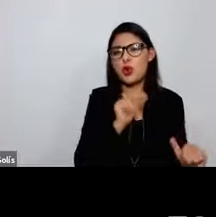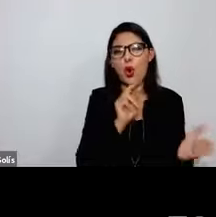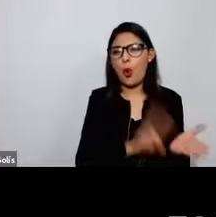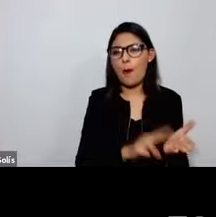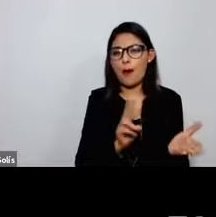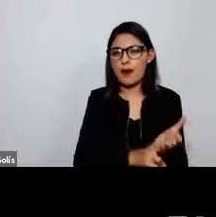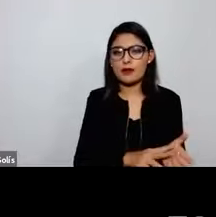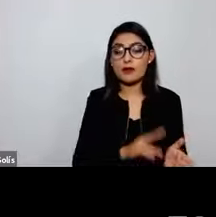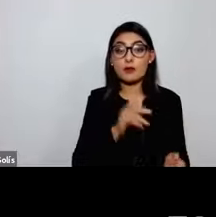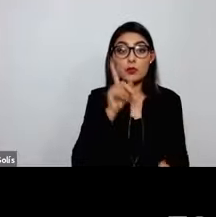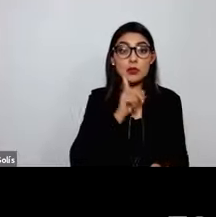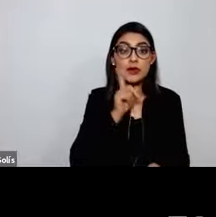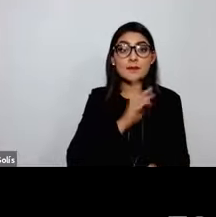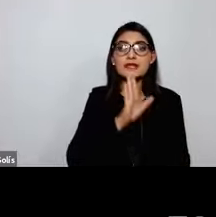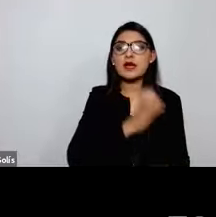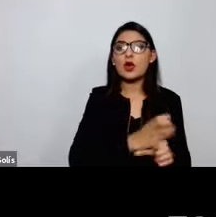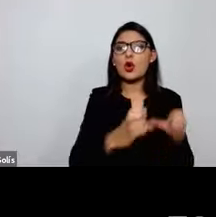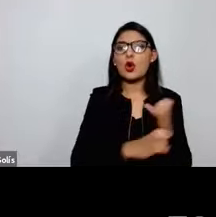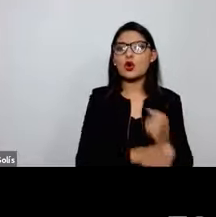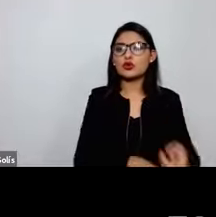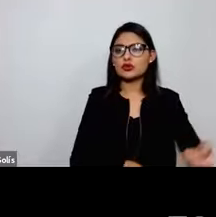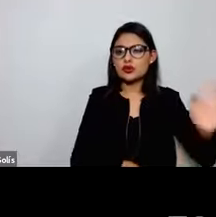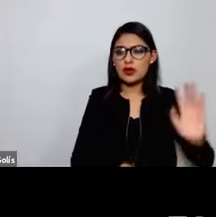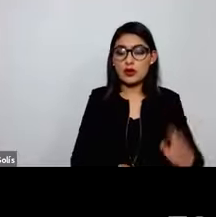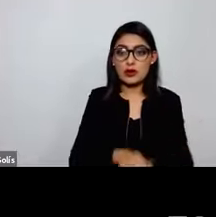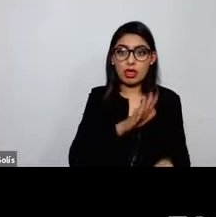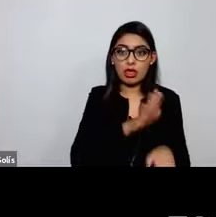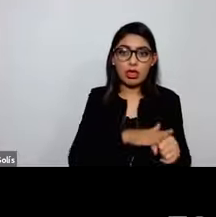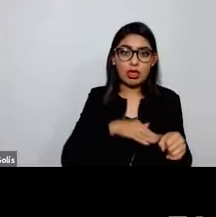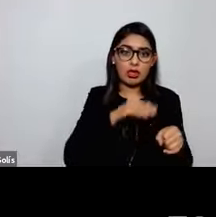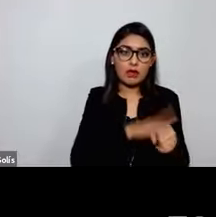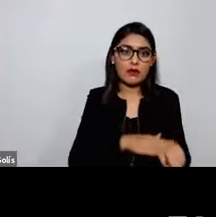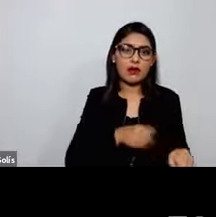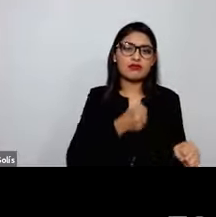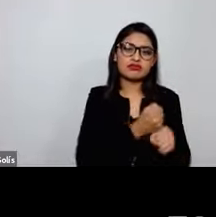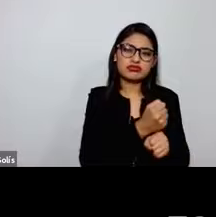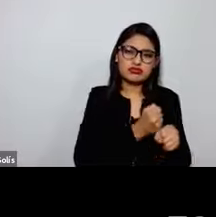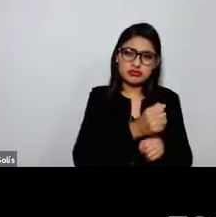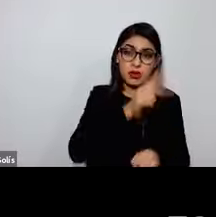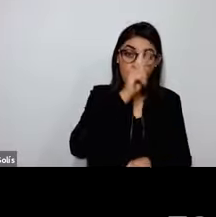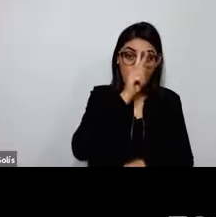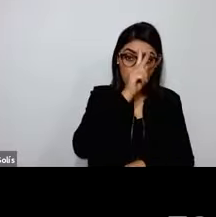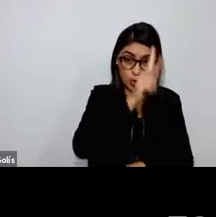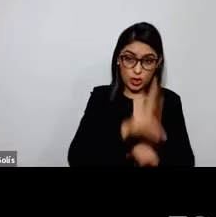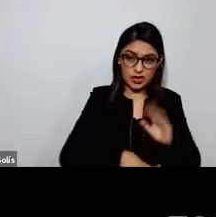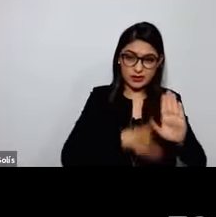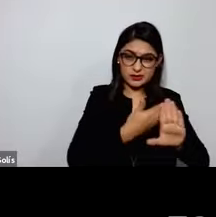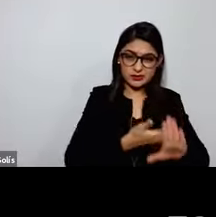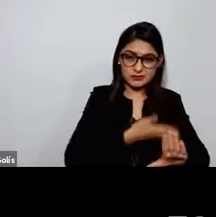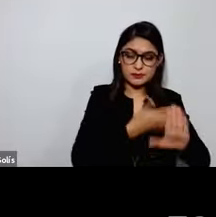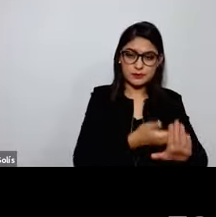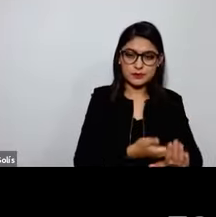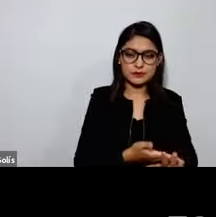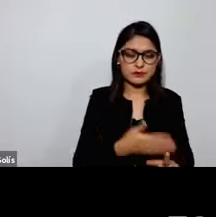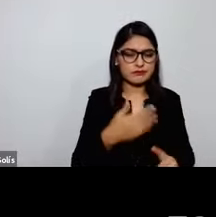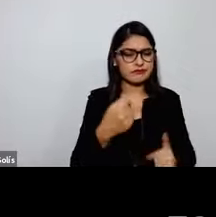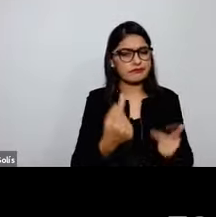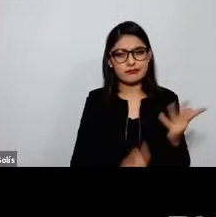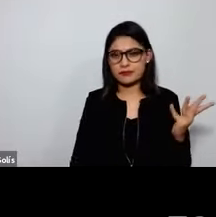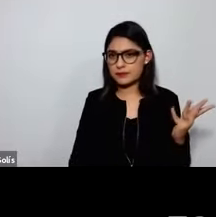tratadas como cosas, son objetivizadas, sufren acoso, sufren violencia, bla, bla, bla.